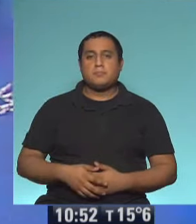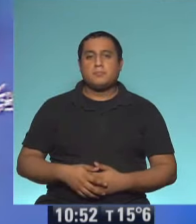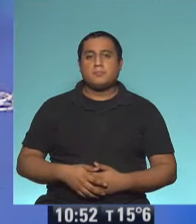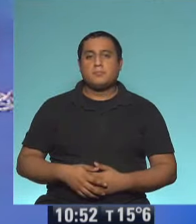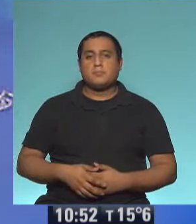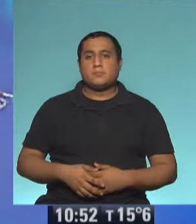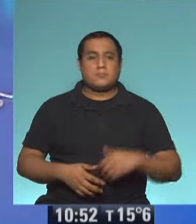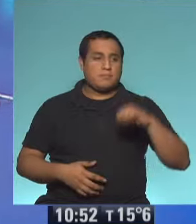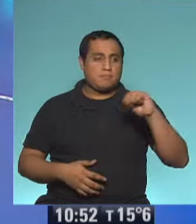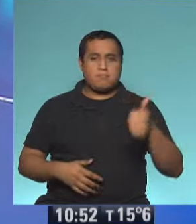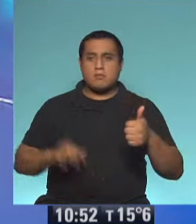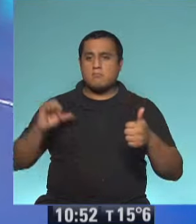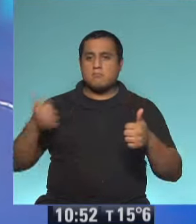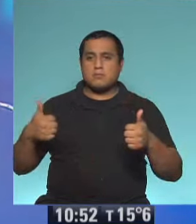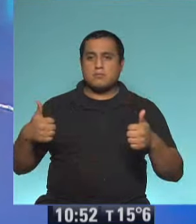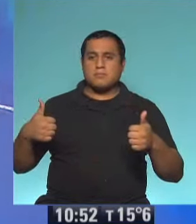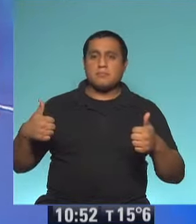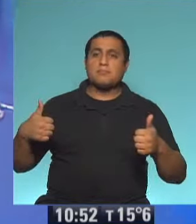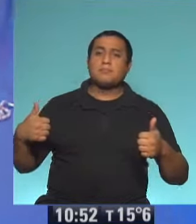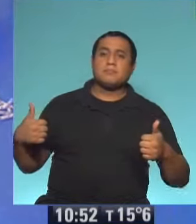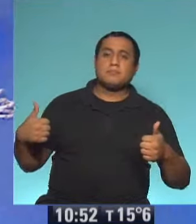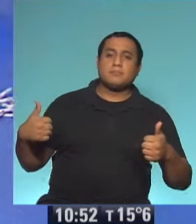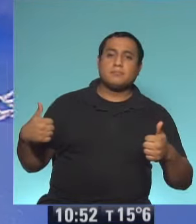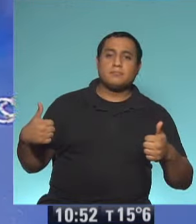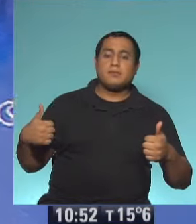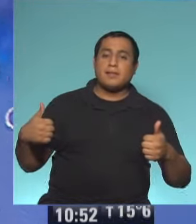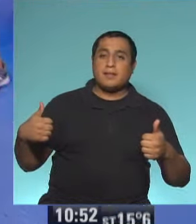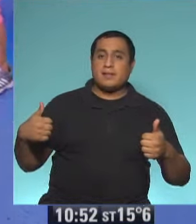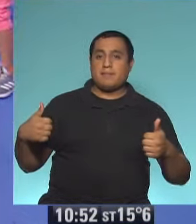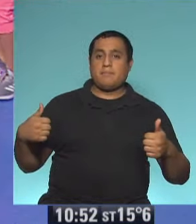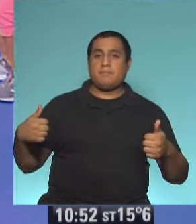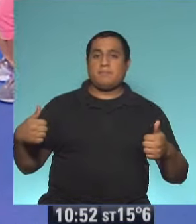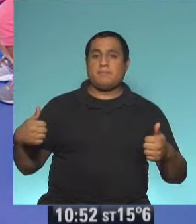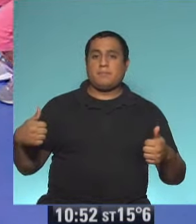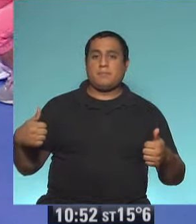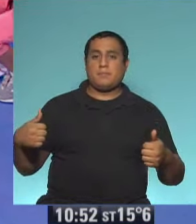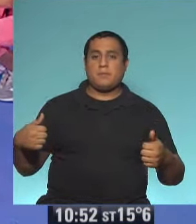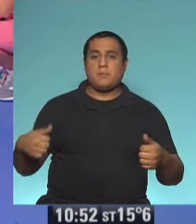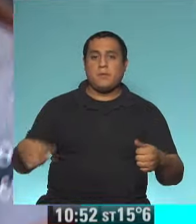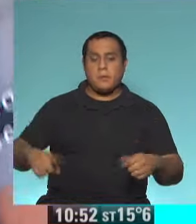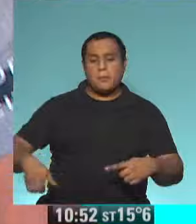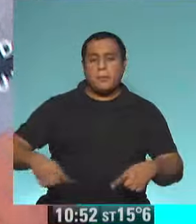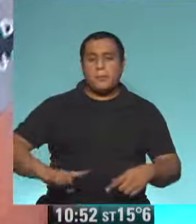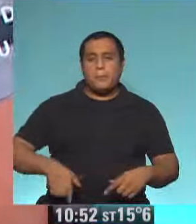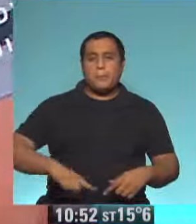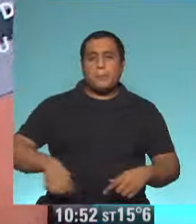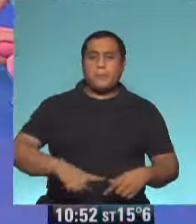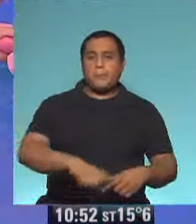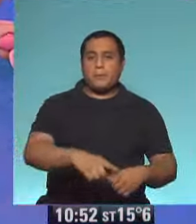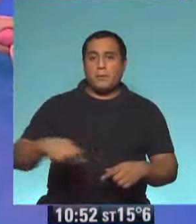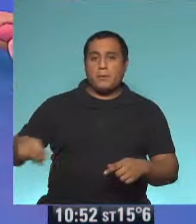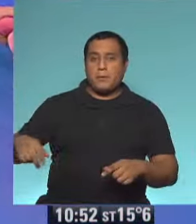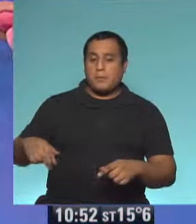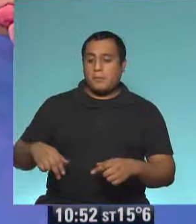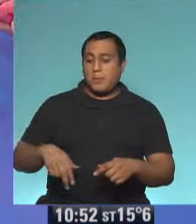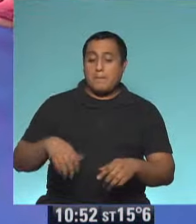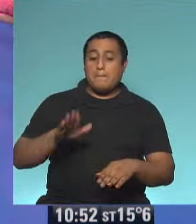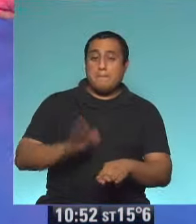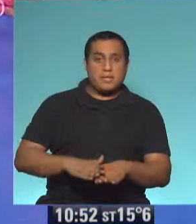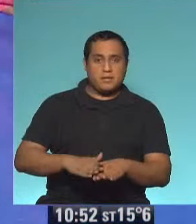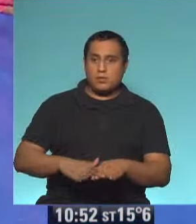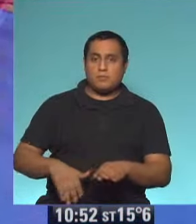en una punta, yo en otra. Ahí está. Vamos a hacer una viborita y vos, Emi, tenés que pasar. Y si la pisás, perdés, ¿eh? Ahí. Ah, pero la puedo